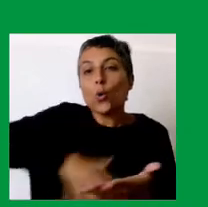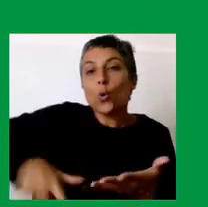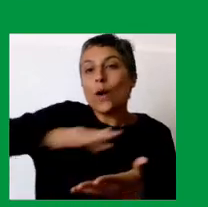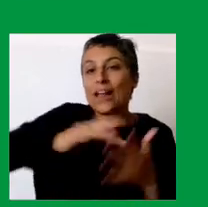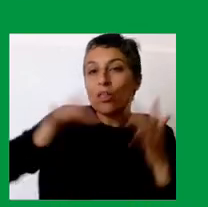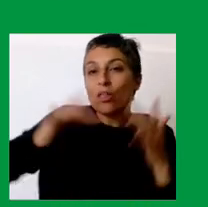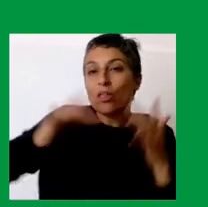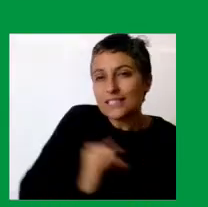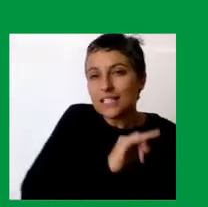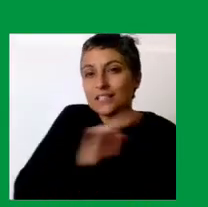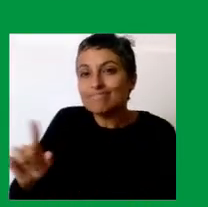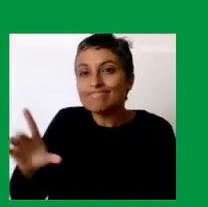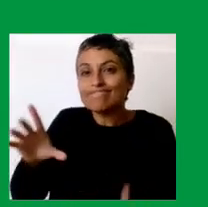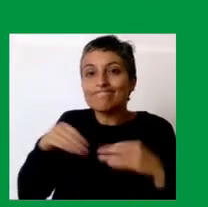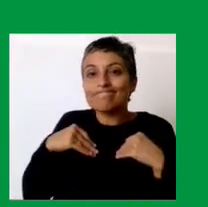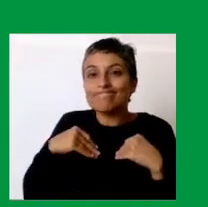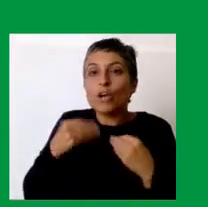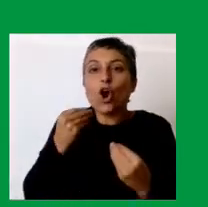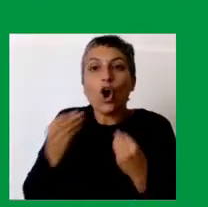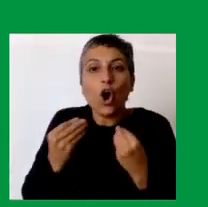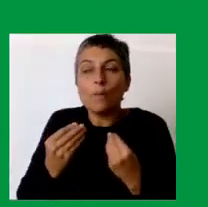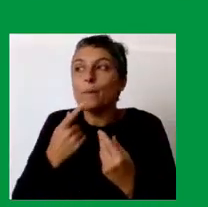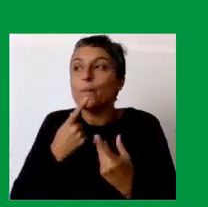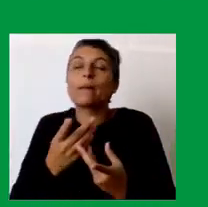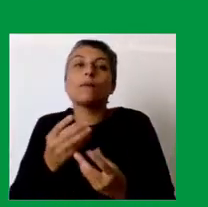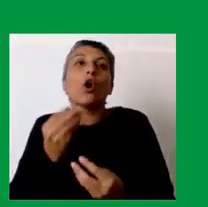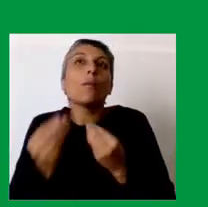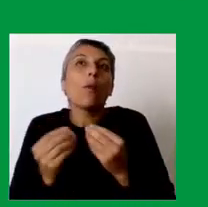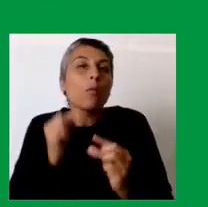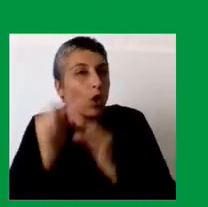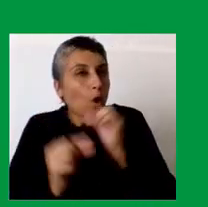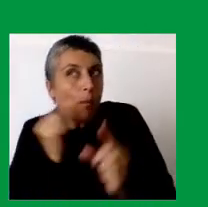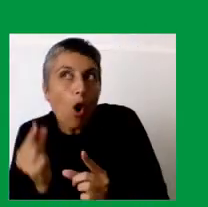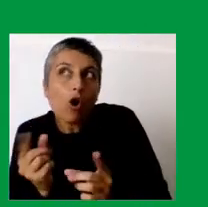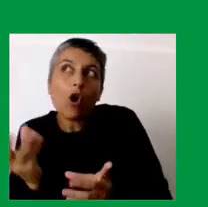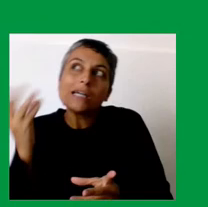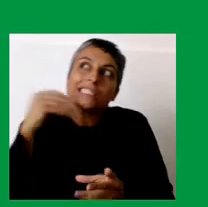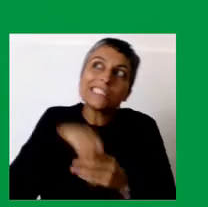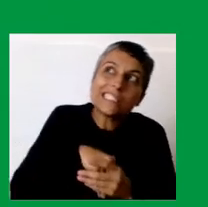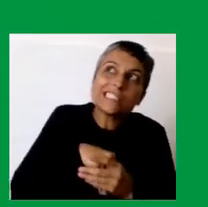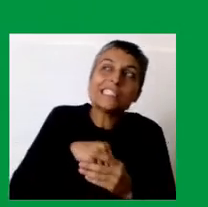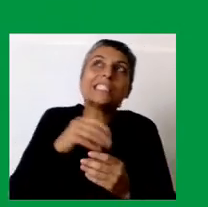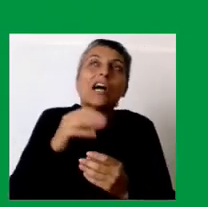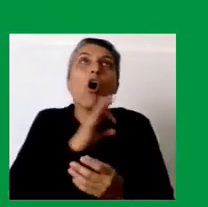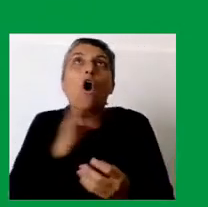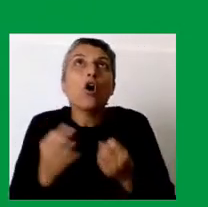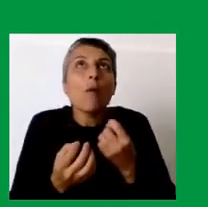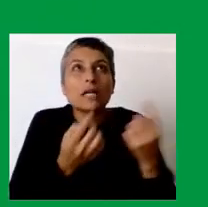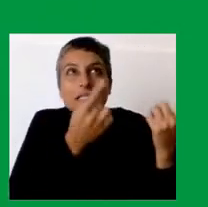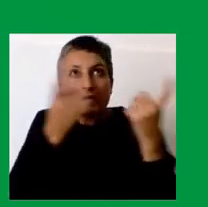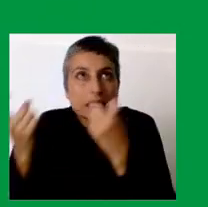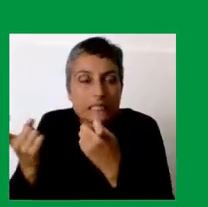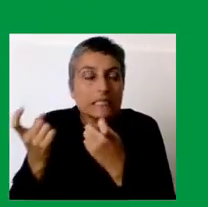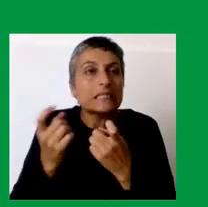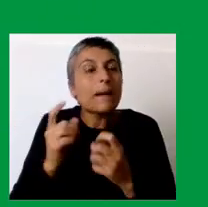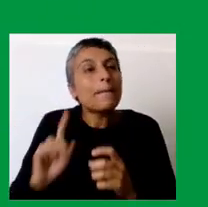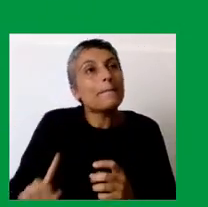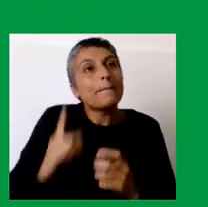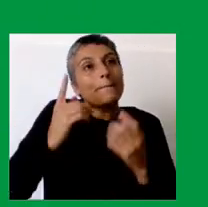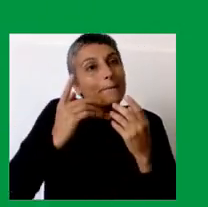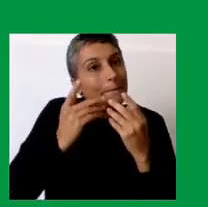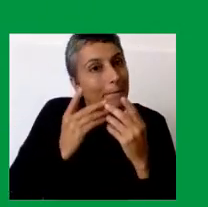no? ¿Cómo las usamos? ¿Conviene incorporarlas? ¿De qué manera? ¿Cómo nos enriquecemos? Entonces, al principio es como un